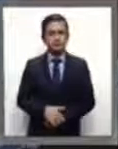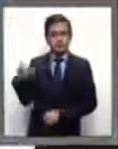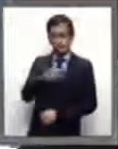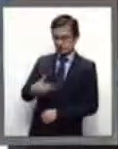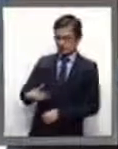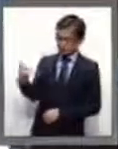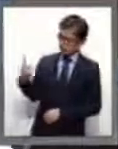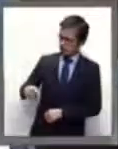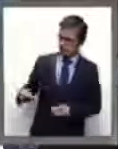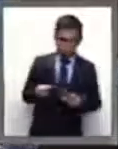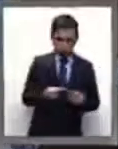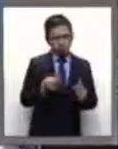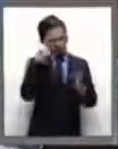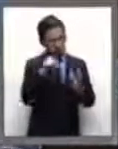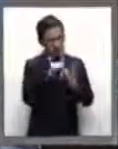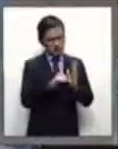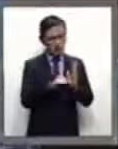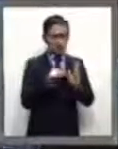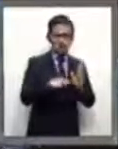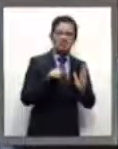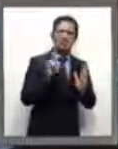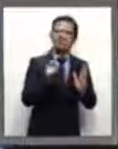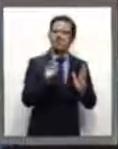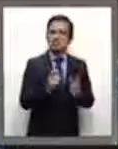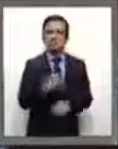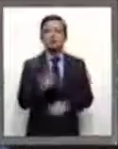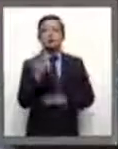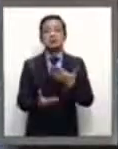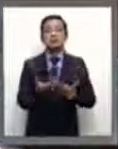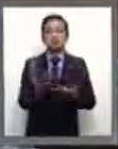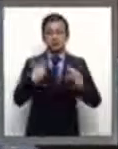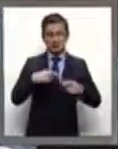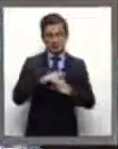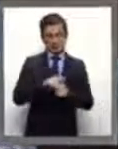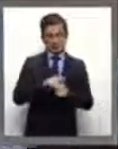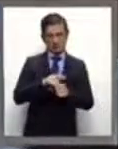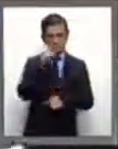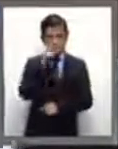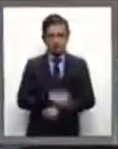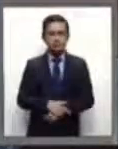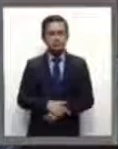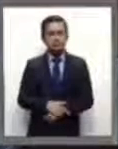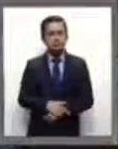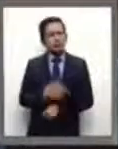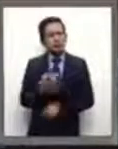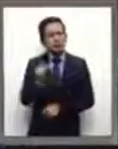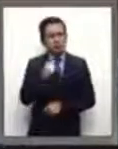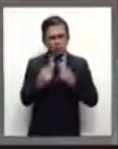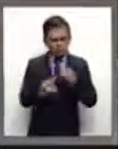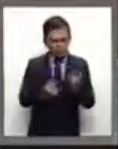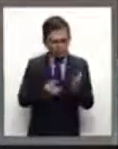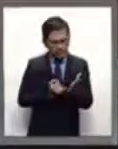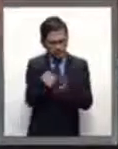regula en el artículo 17, servicios personales. En el dictamen que se presenta es